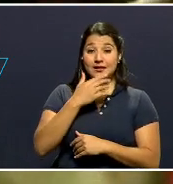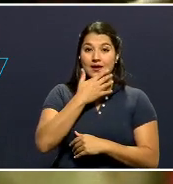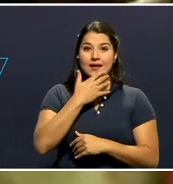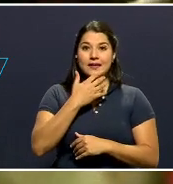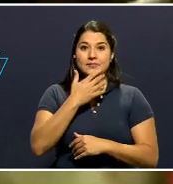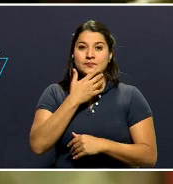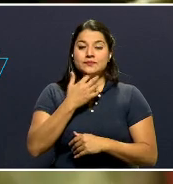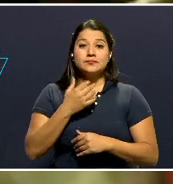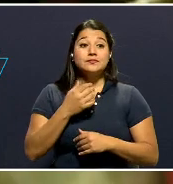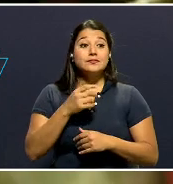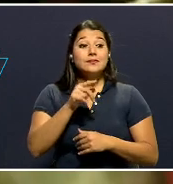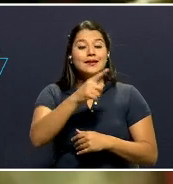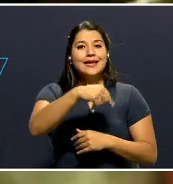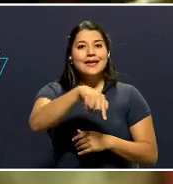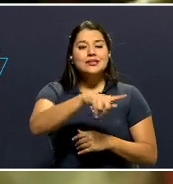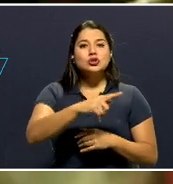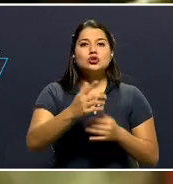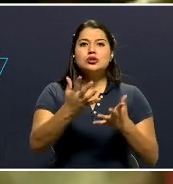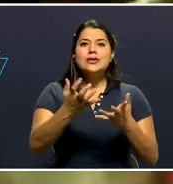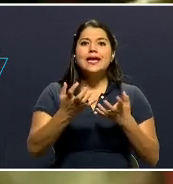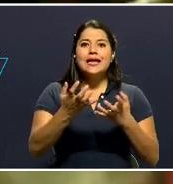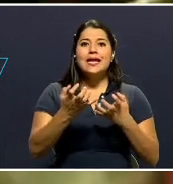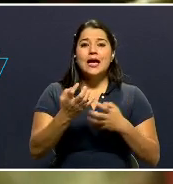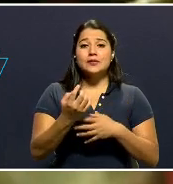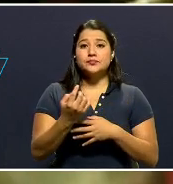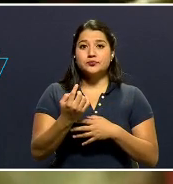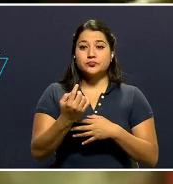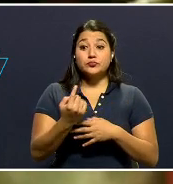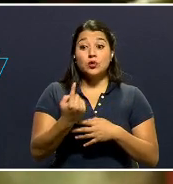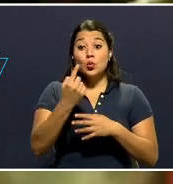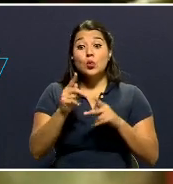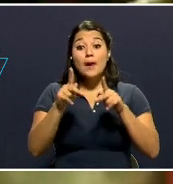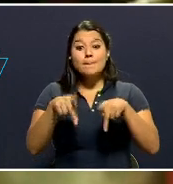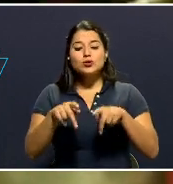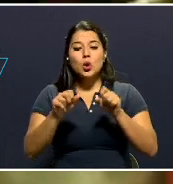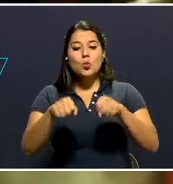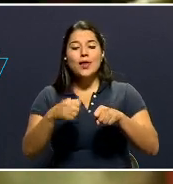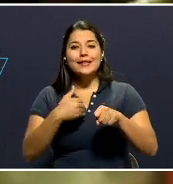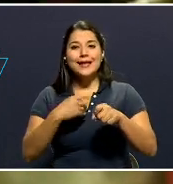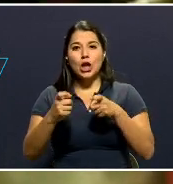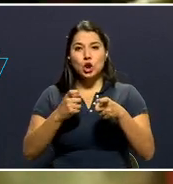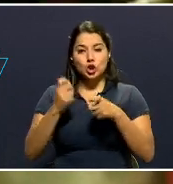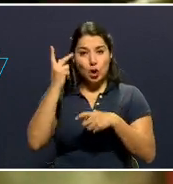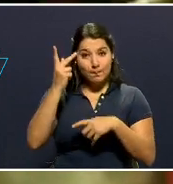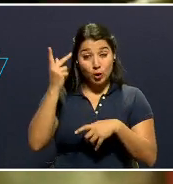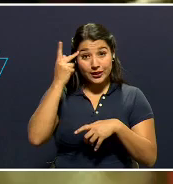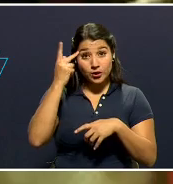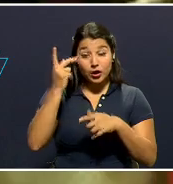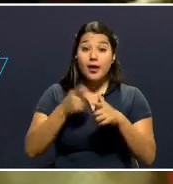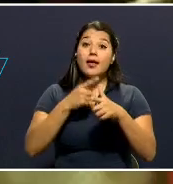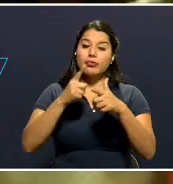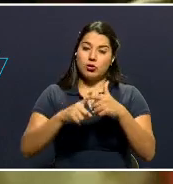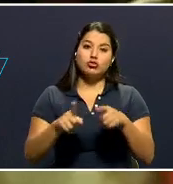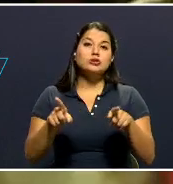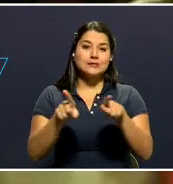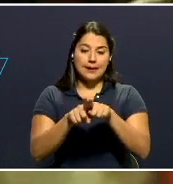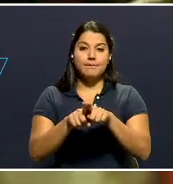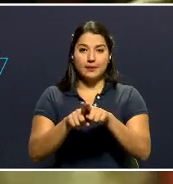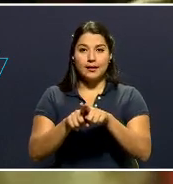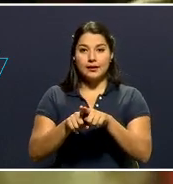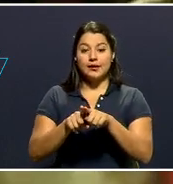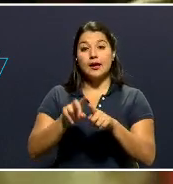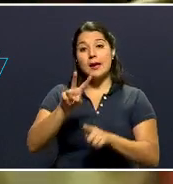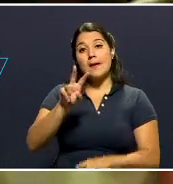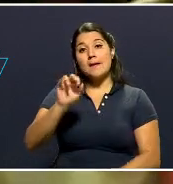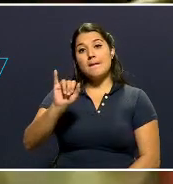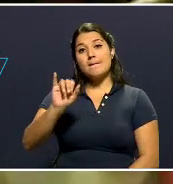pudiese ejemplificar el control político que desde la Asamblea se realiza. Entonces también don Víctor, como insisto,